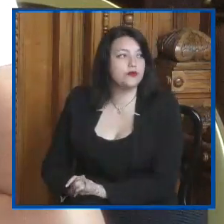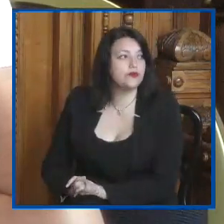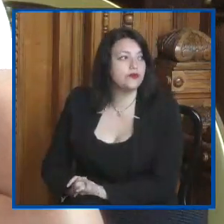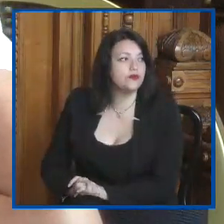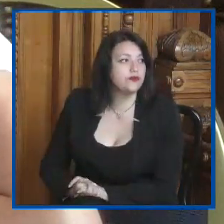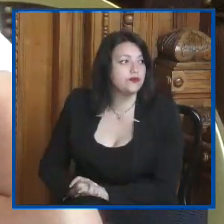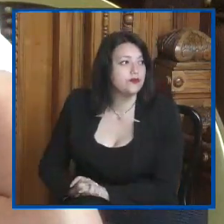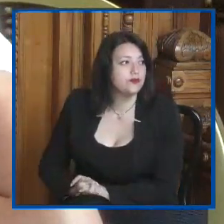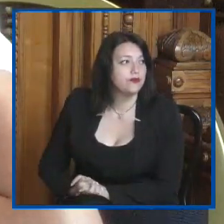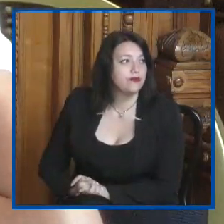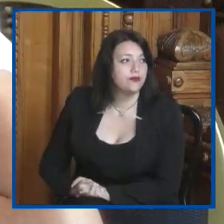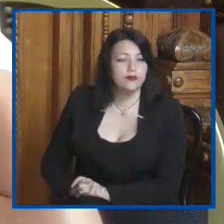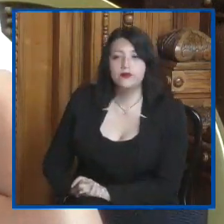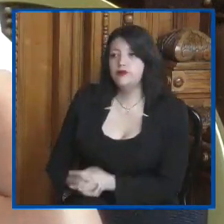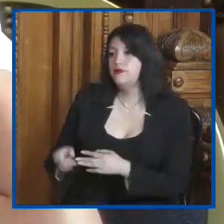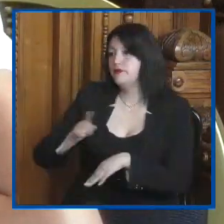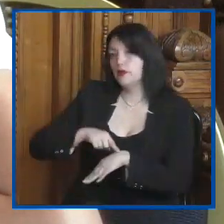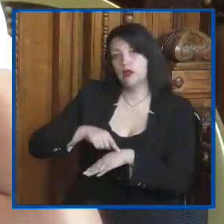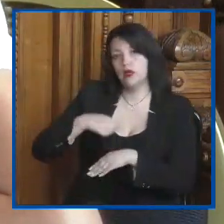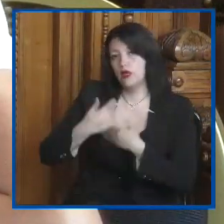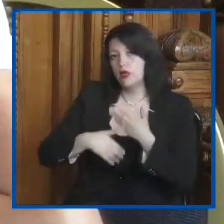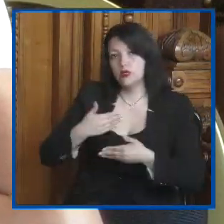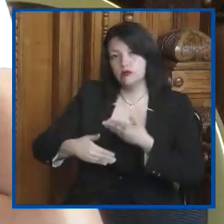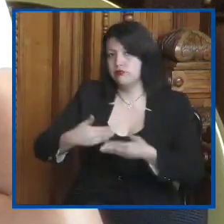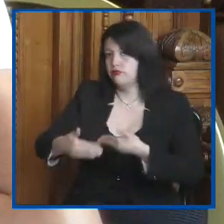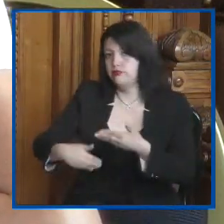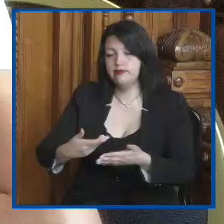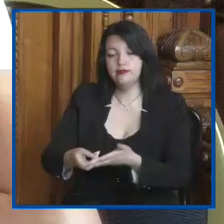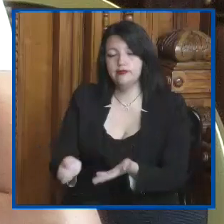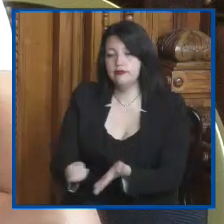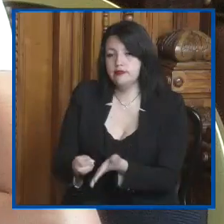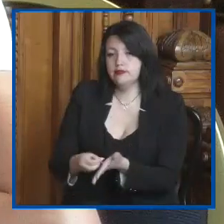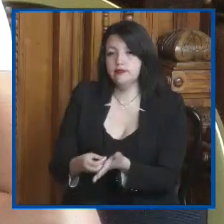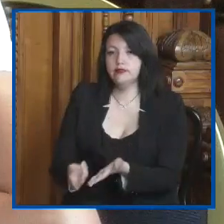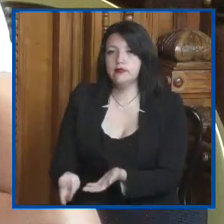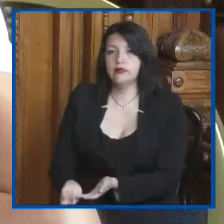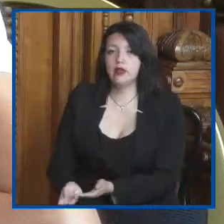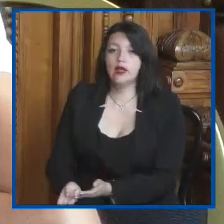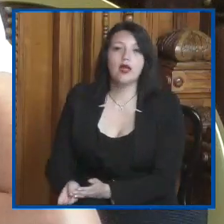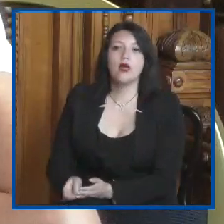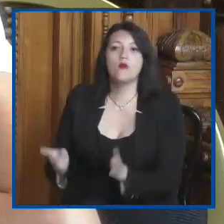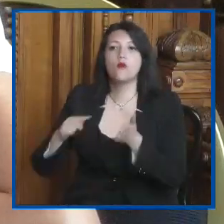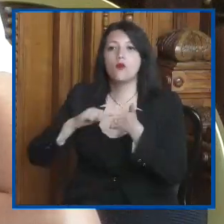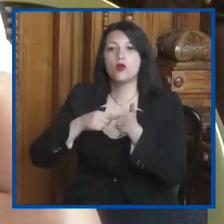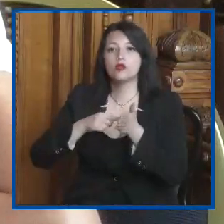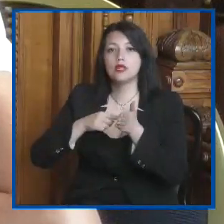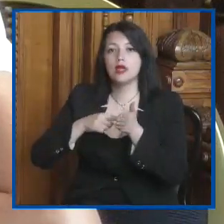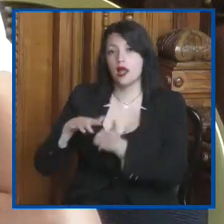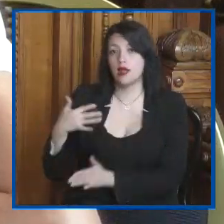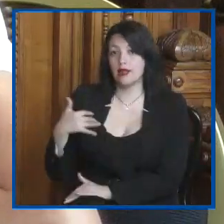nos lleva más tiempo, está claro. Nosotros no tenemos en Buenos Aires,